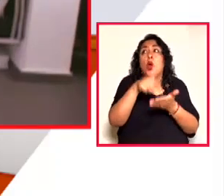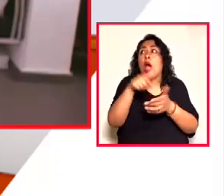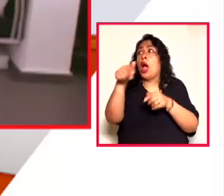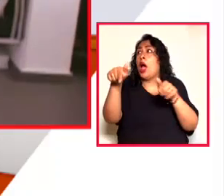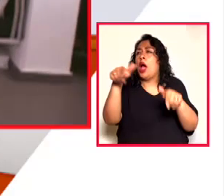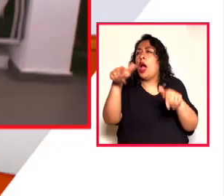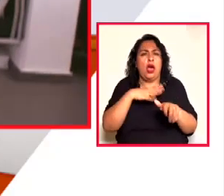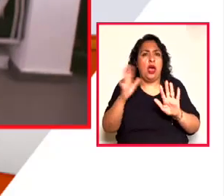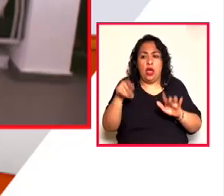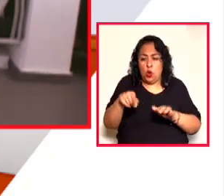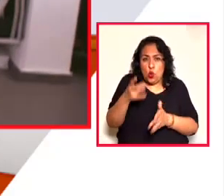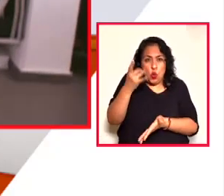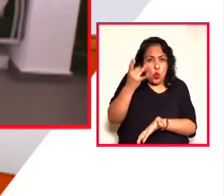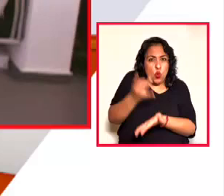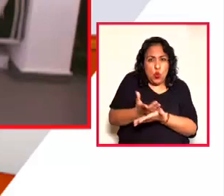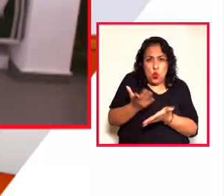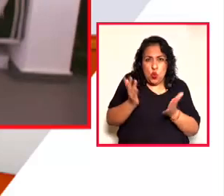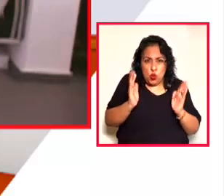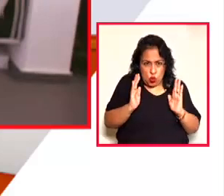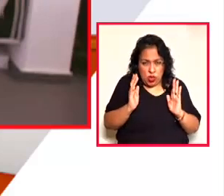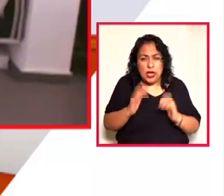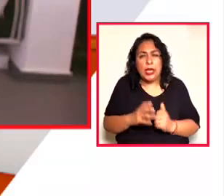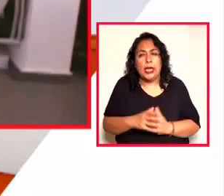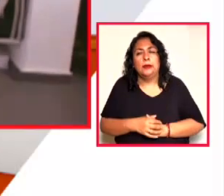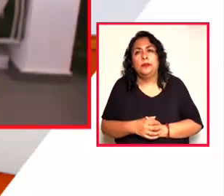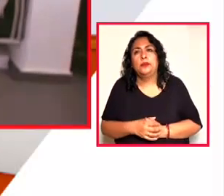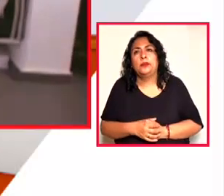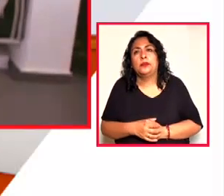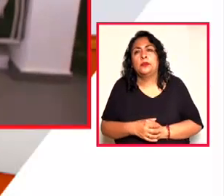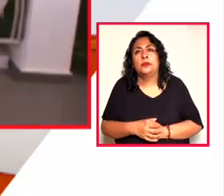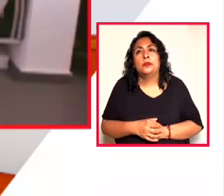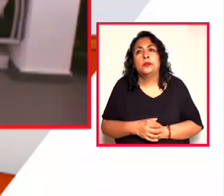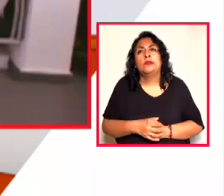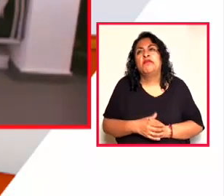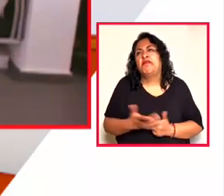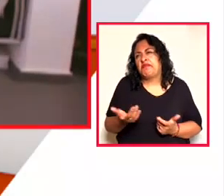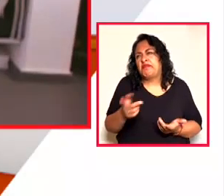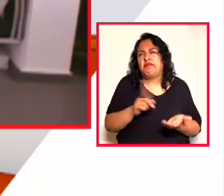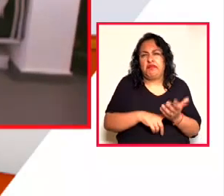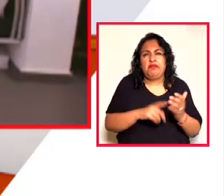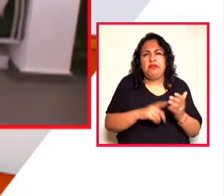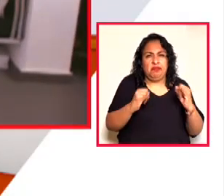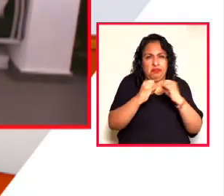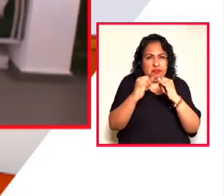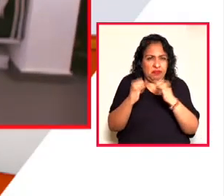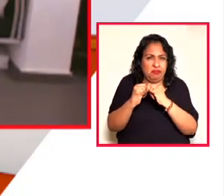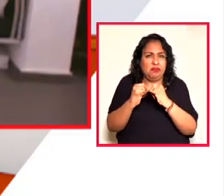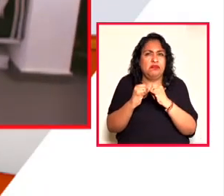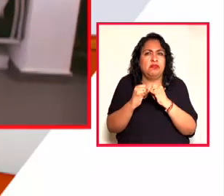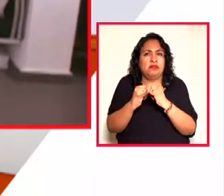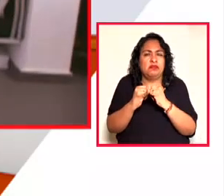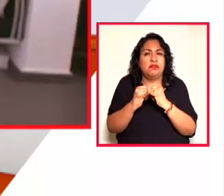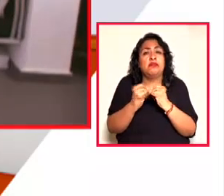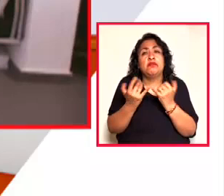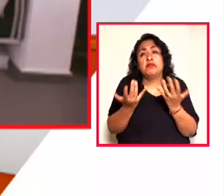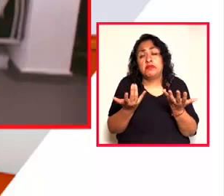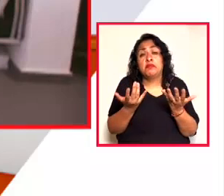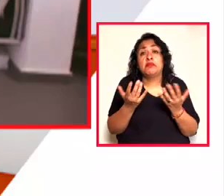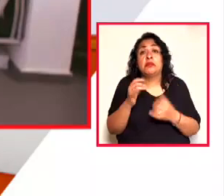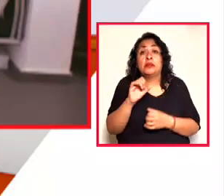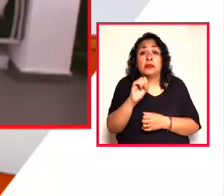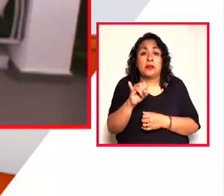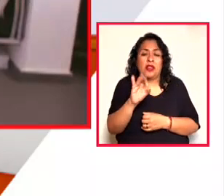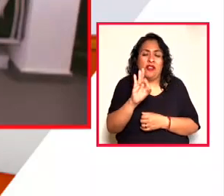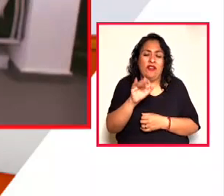acervo del país, al menos de los institucionales. Desde luego los